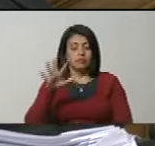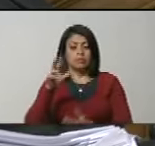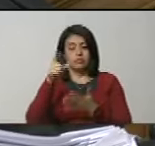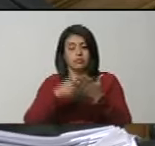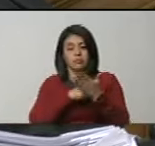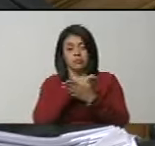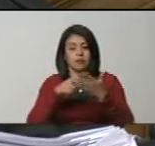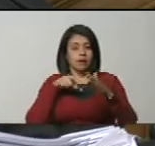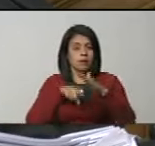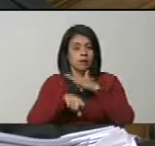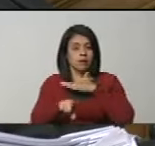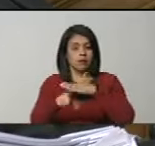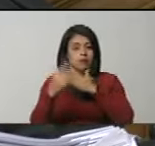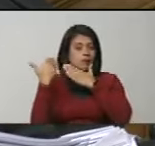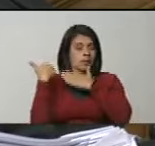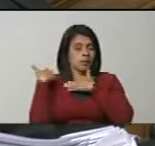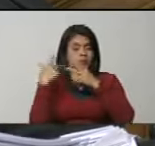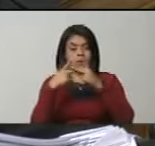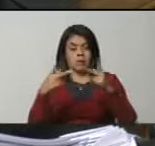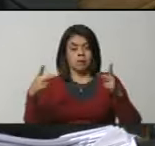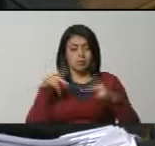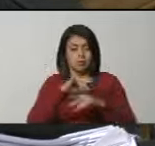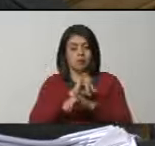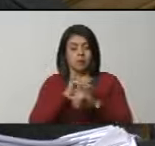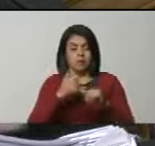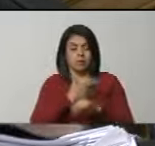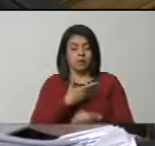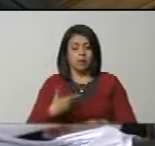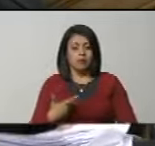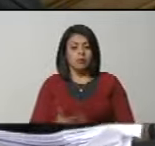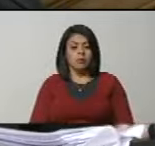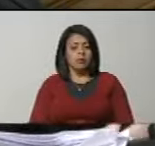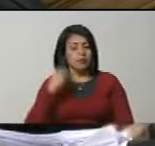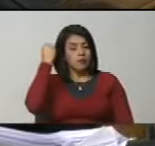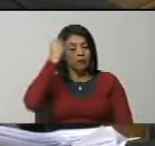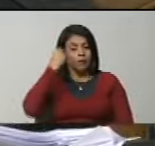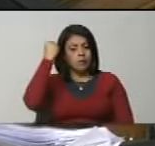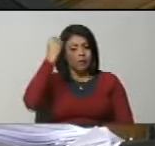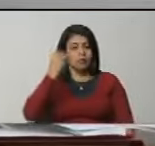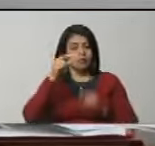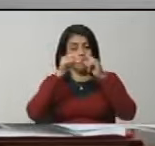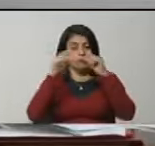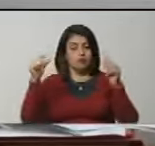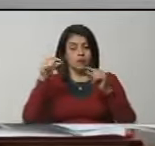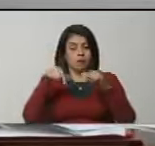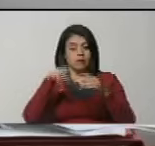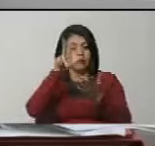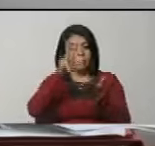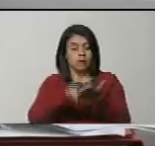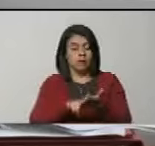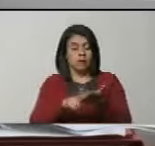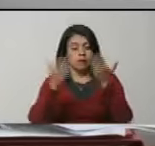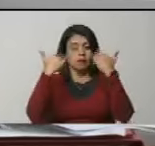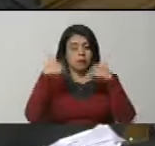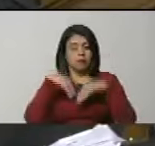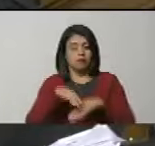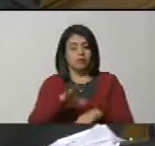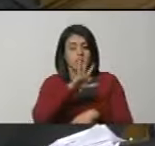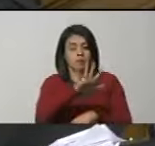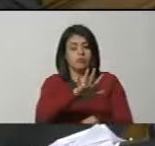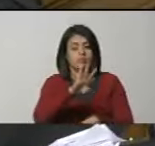Prohibición de acceso a cargos públicos. Es todo, presidente. En consideración, el epígrafe. Aprobado. Siguiente.